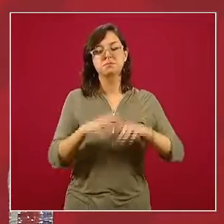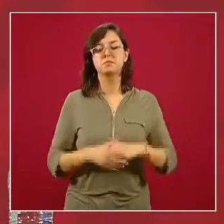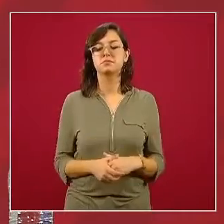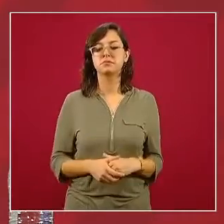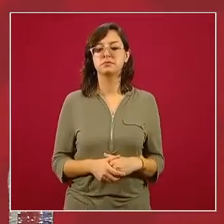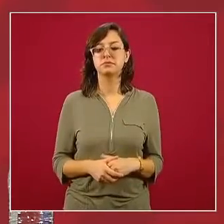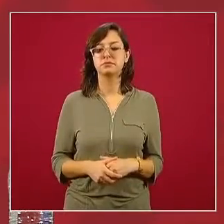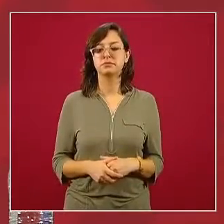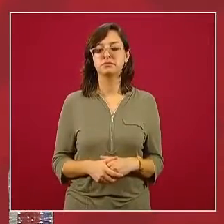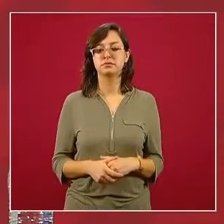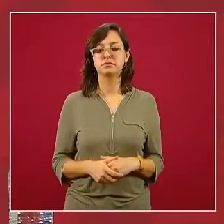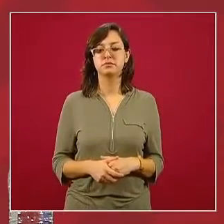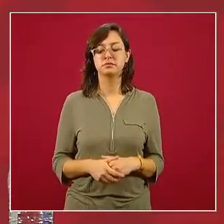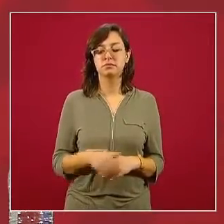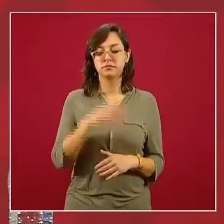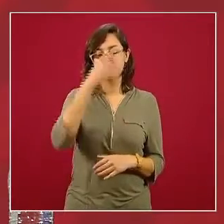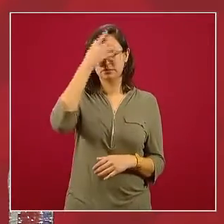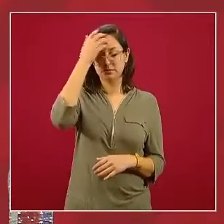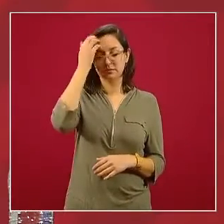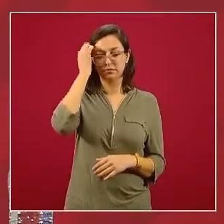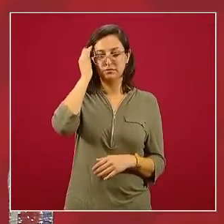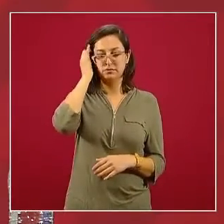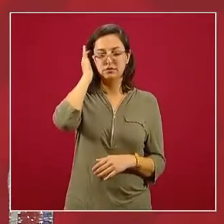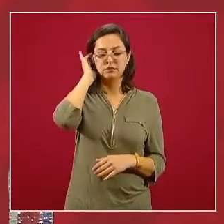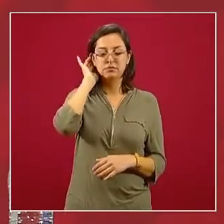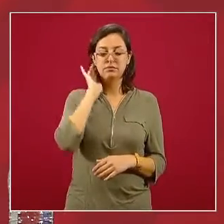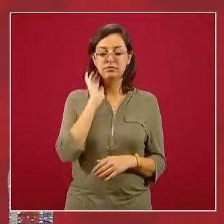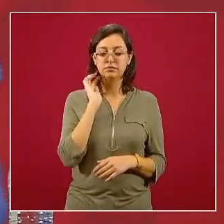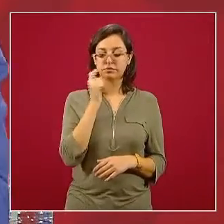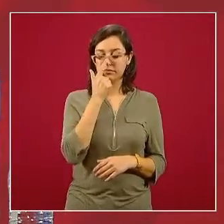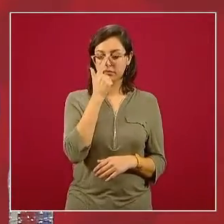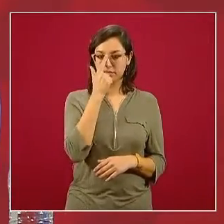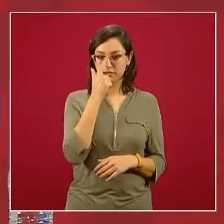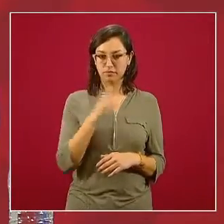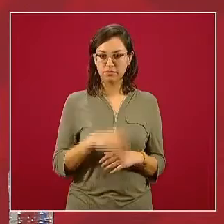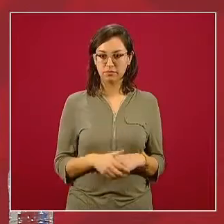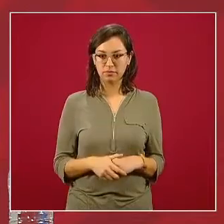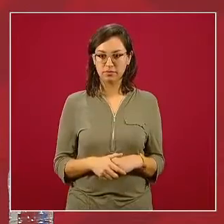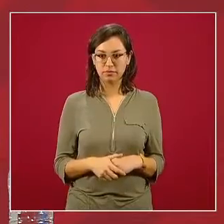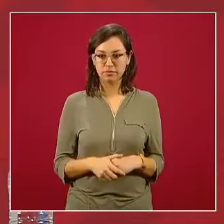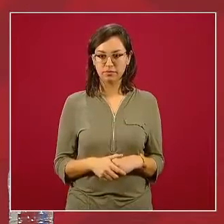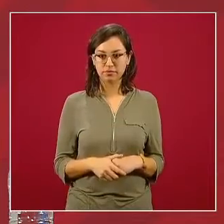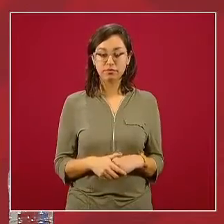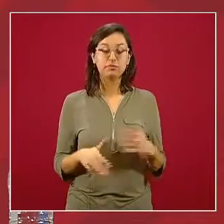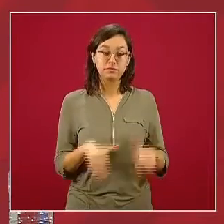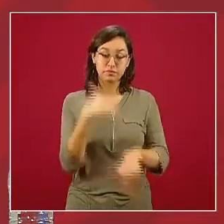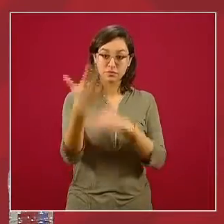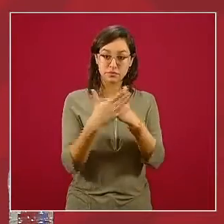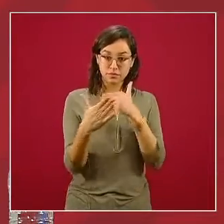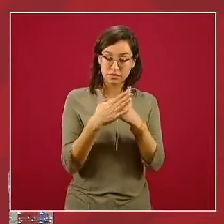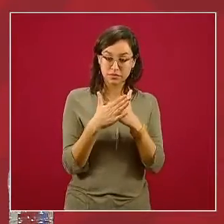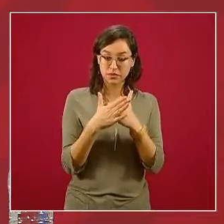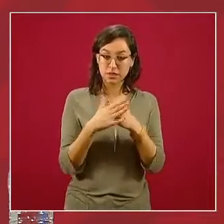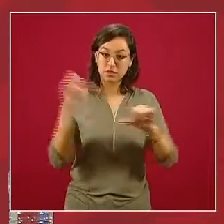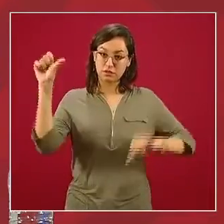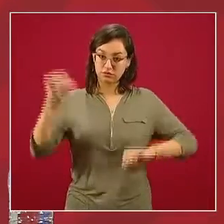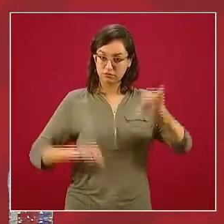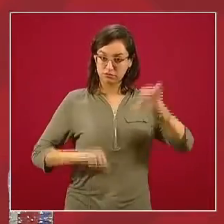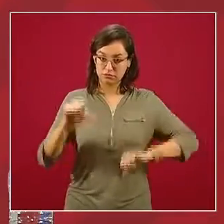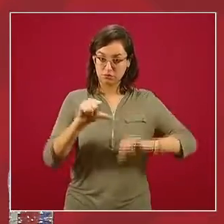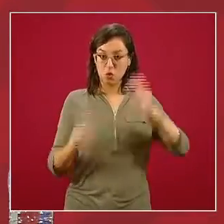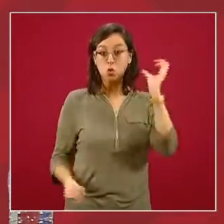identificar los elementos que tienen que ver con esta transición hacia la nueva normalidad. Uno de